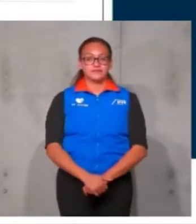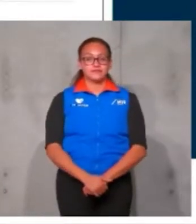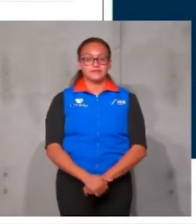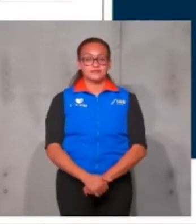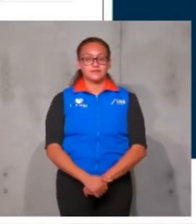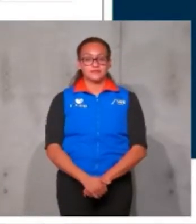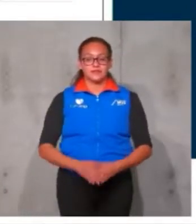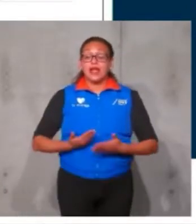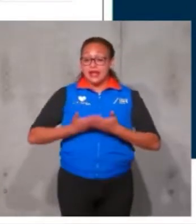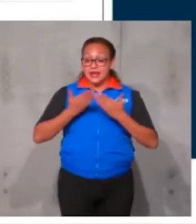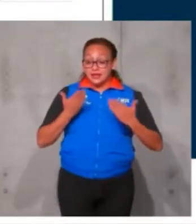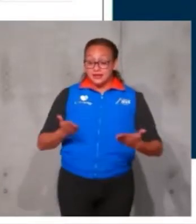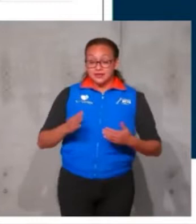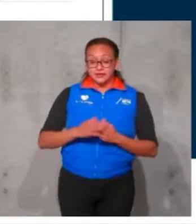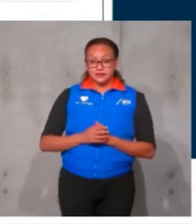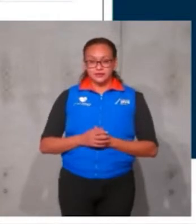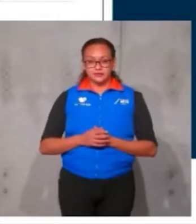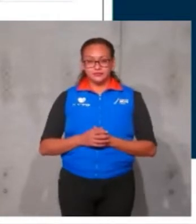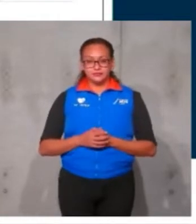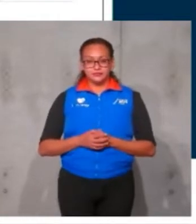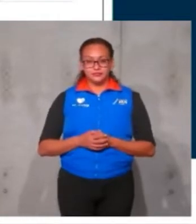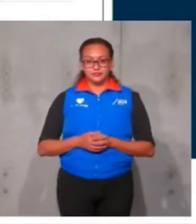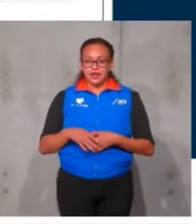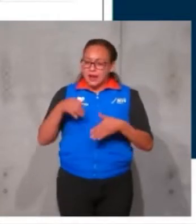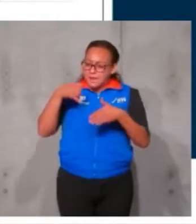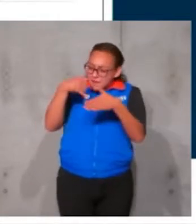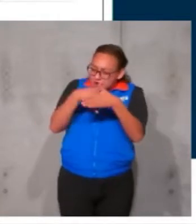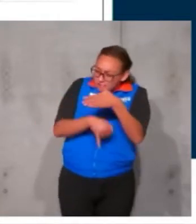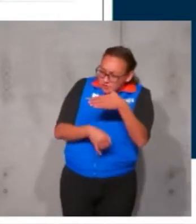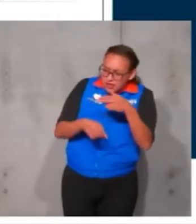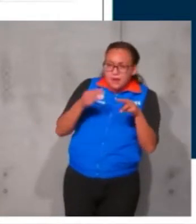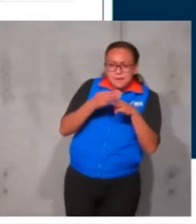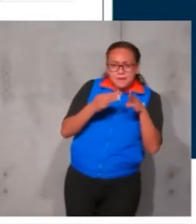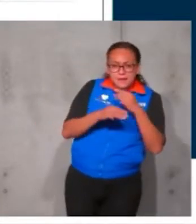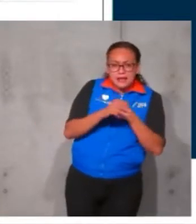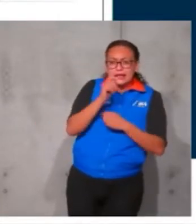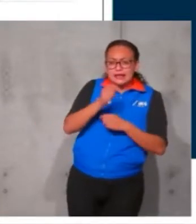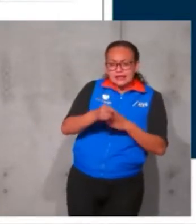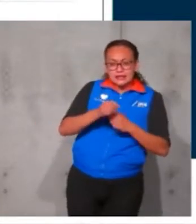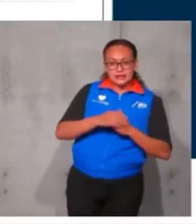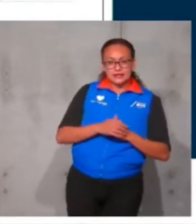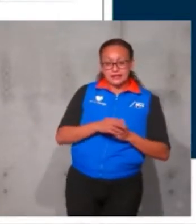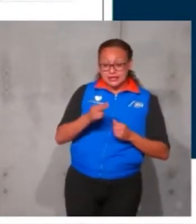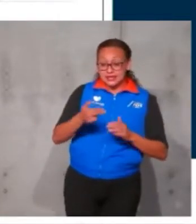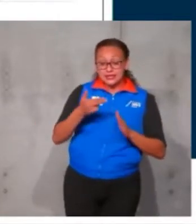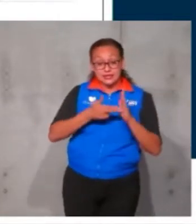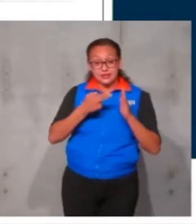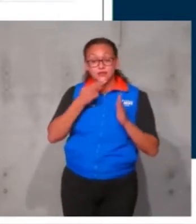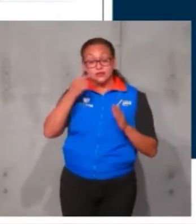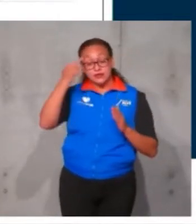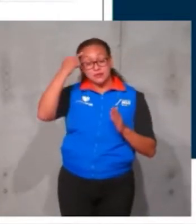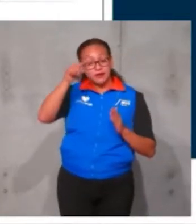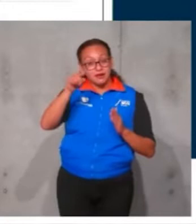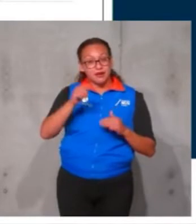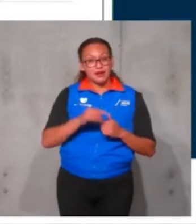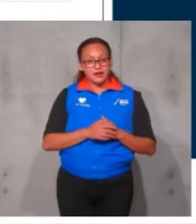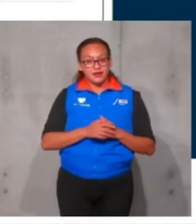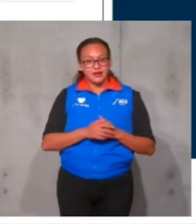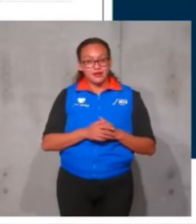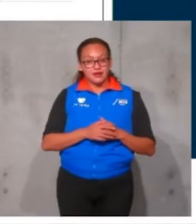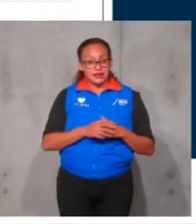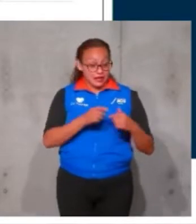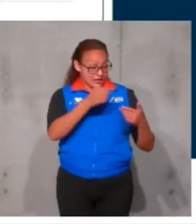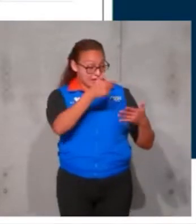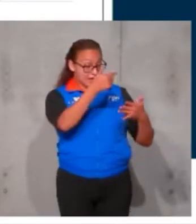favor. La matriz de materialidad es una herramienta que se utiliza para